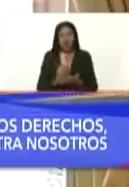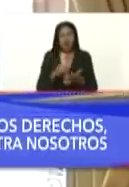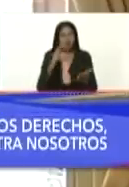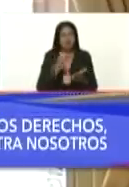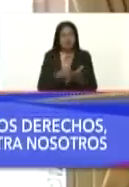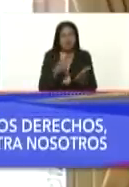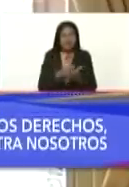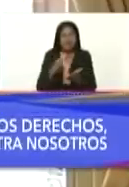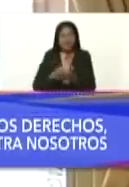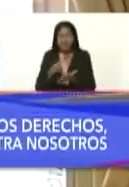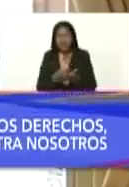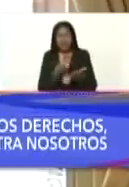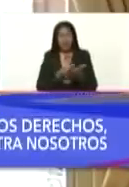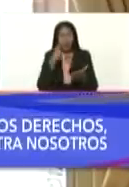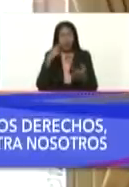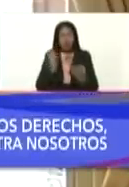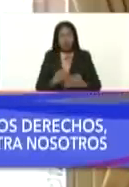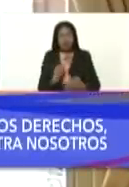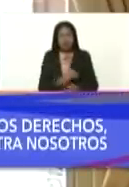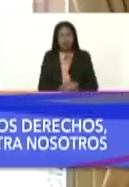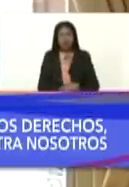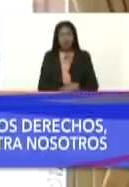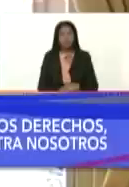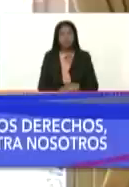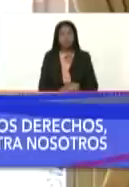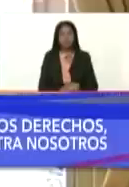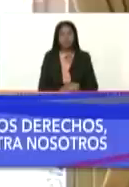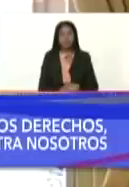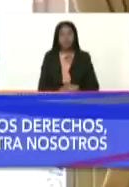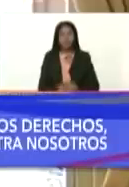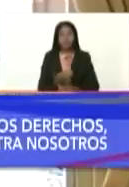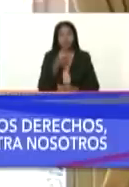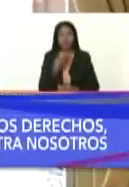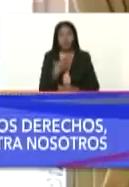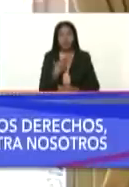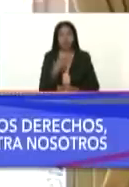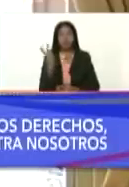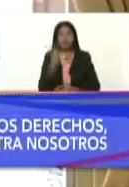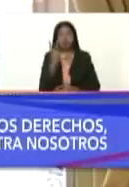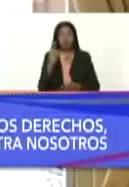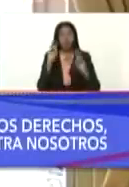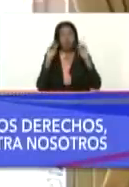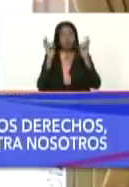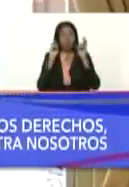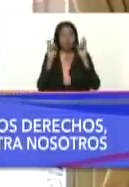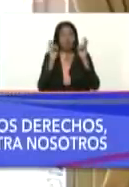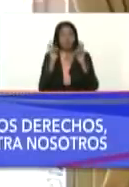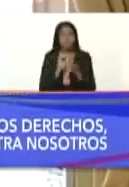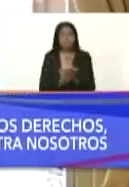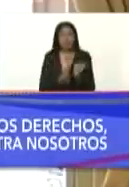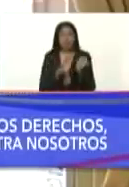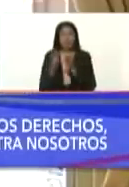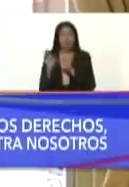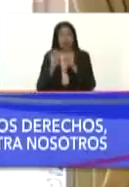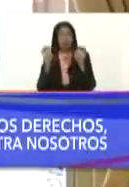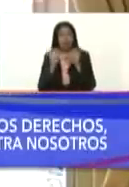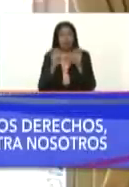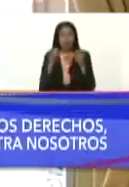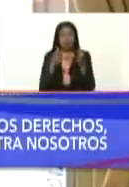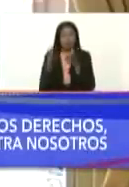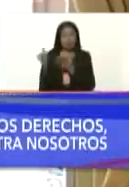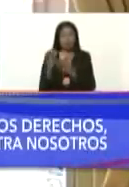donde debe ser invertido bueno dos temas ya fuera de lo educativo